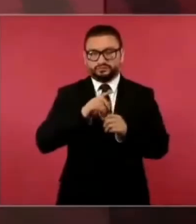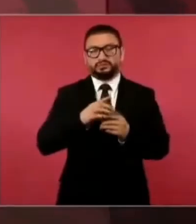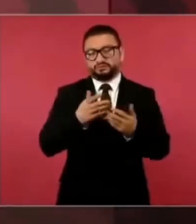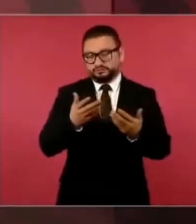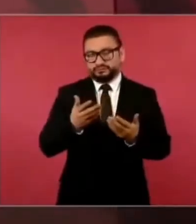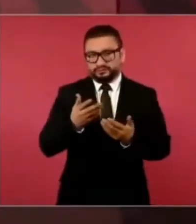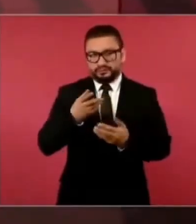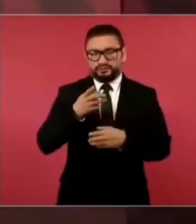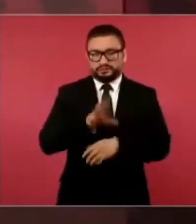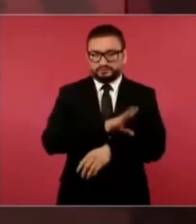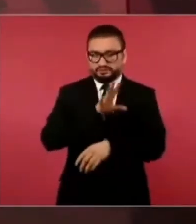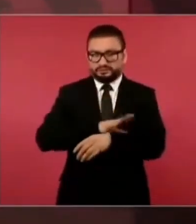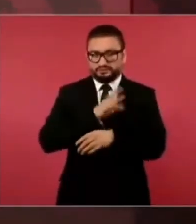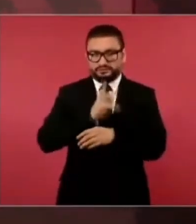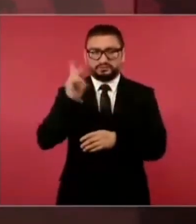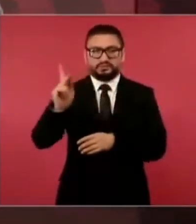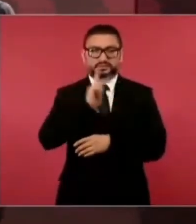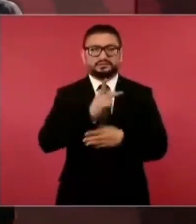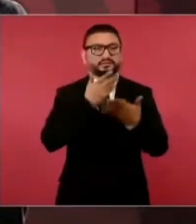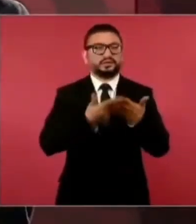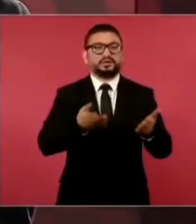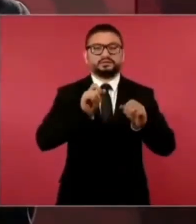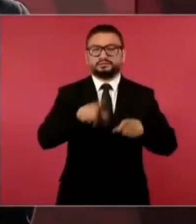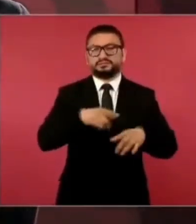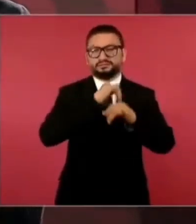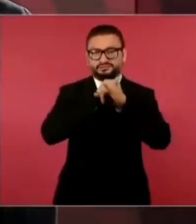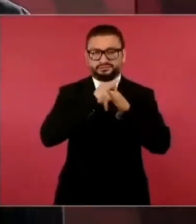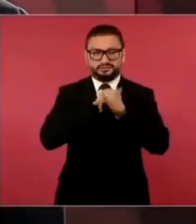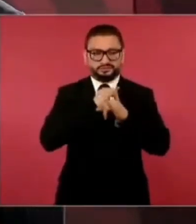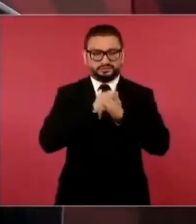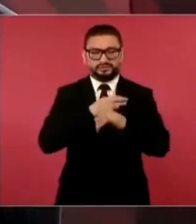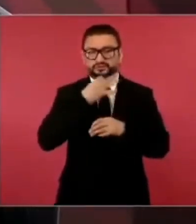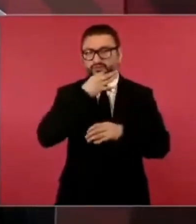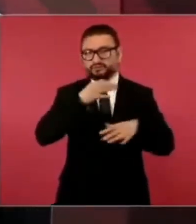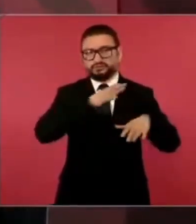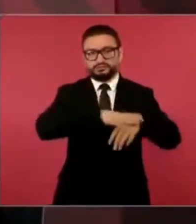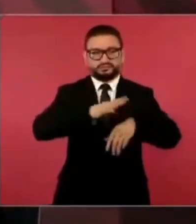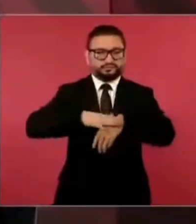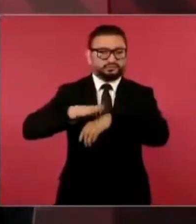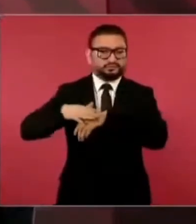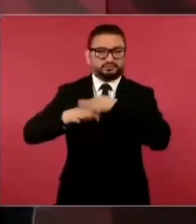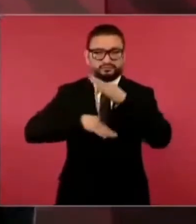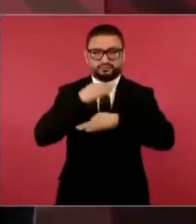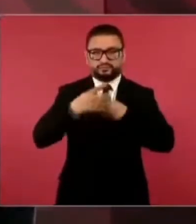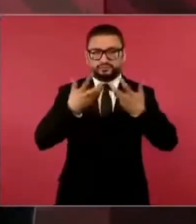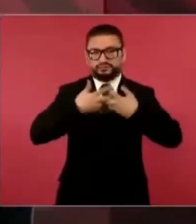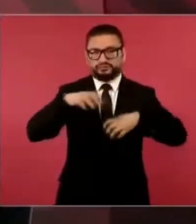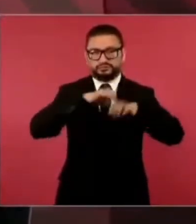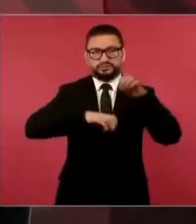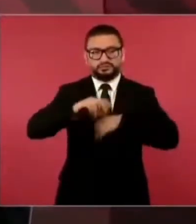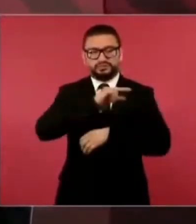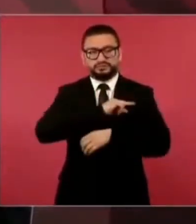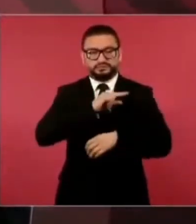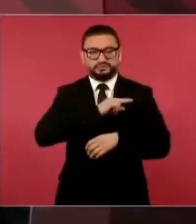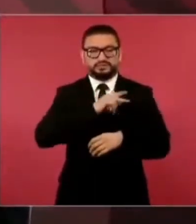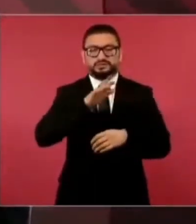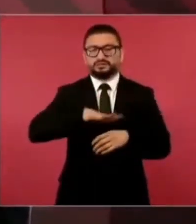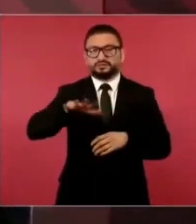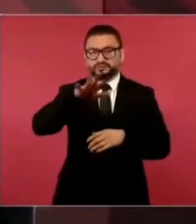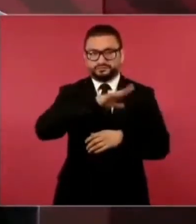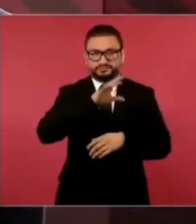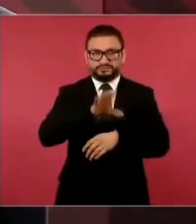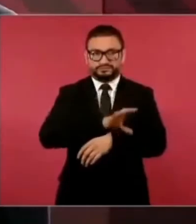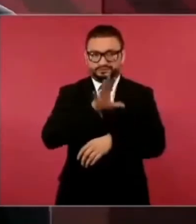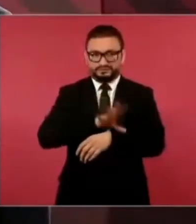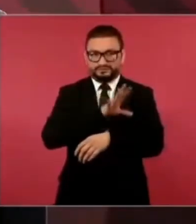ahora en el caso del Internet. Le dijo a los empresarios de la industria eléctrica: